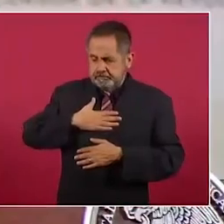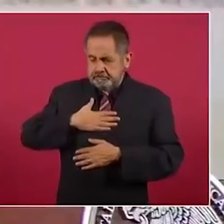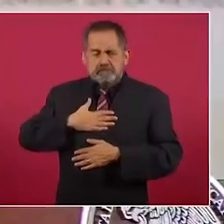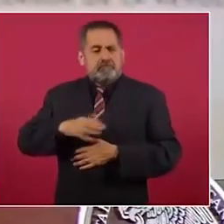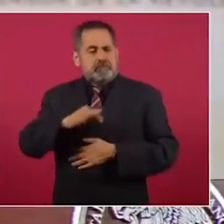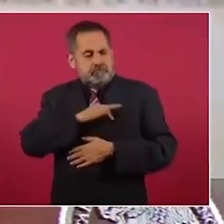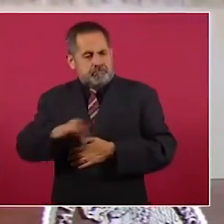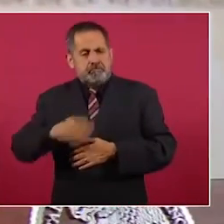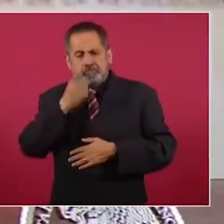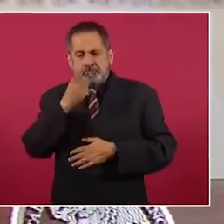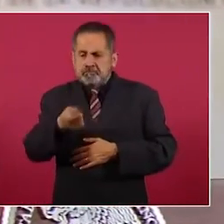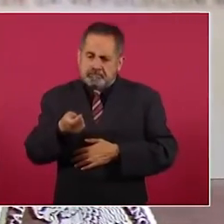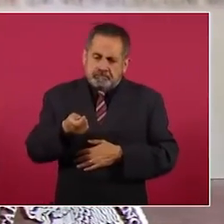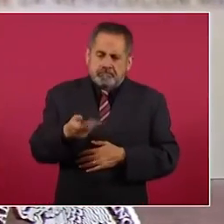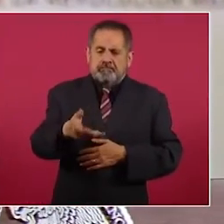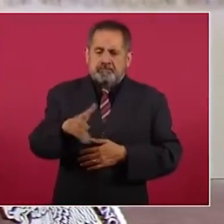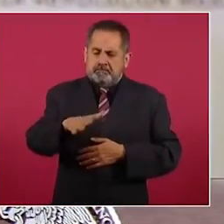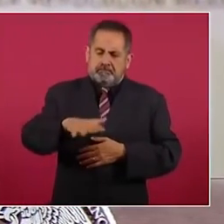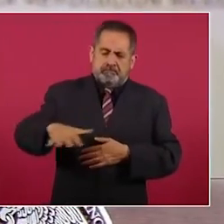declarar una obra